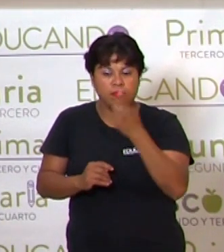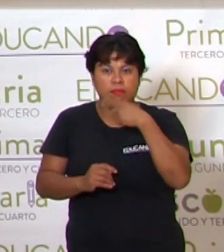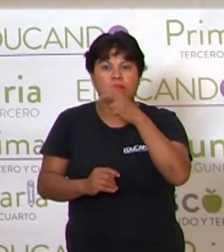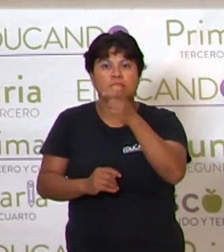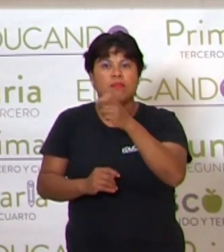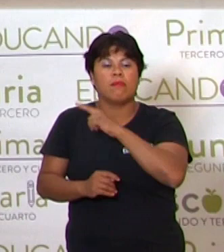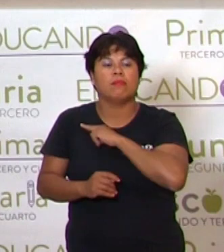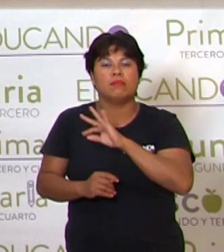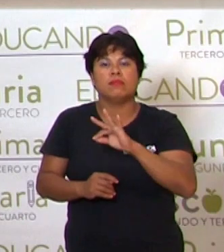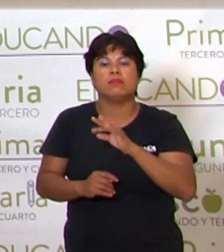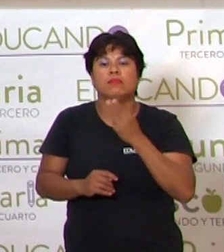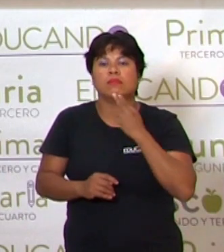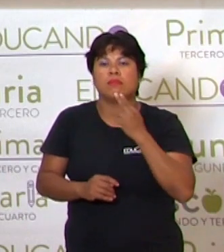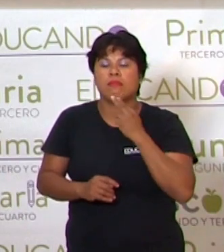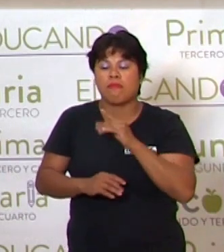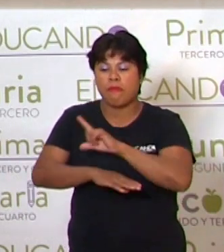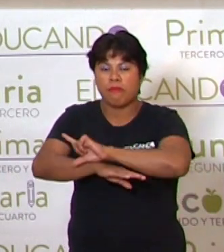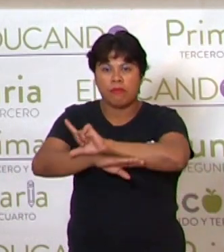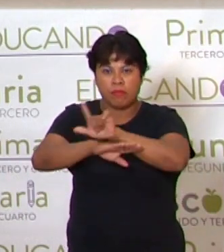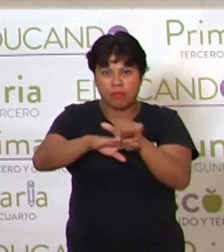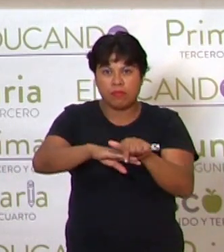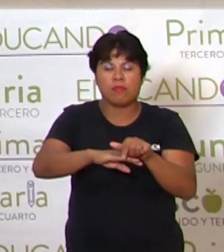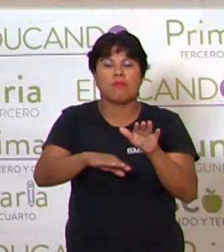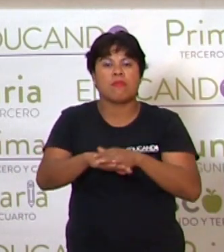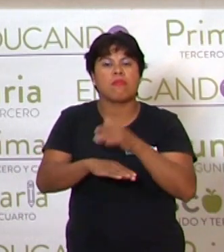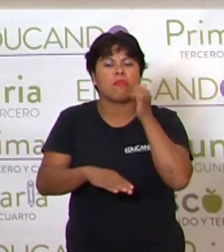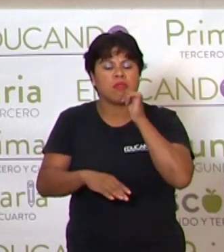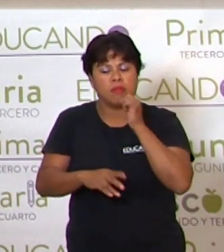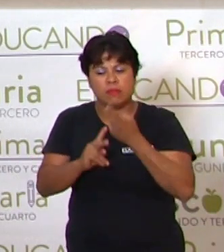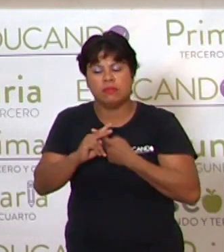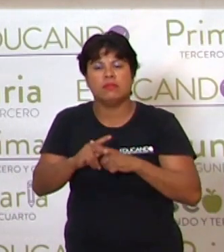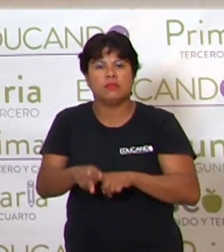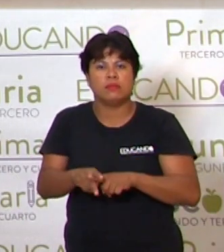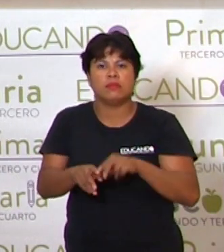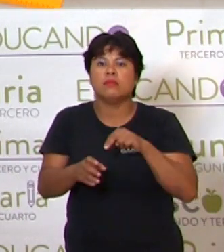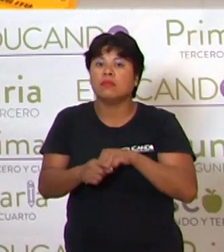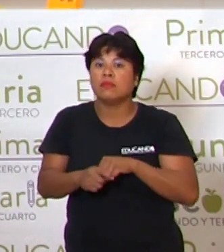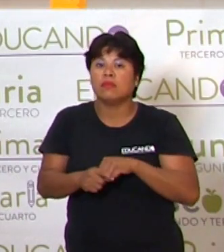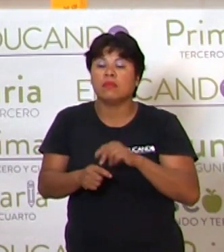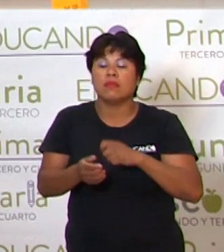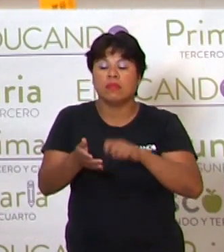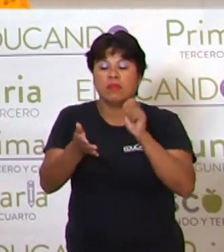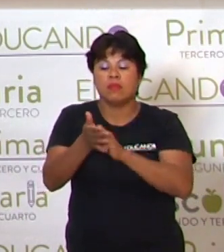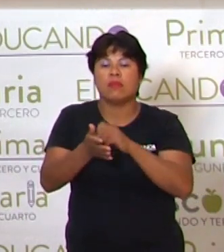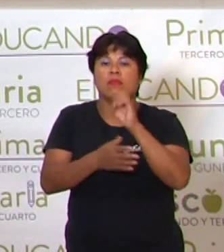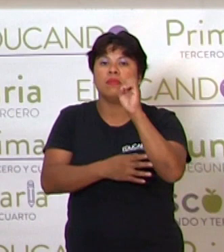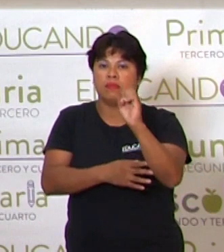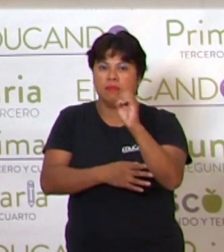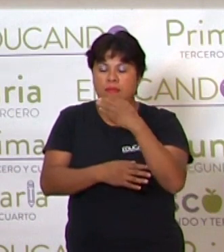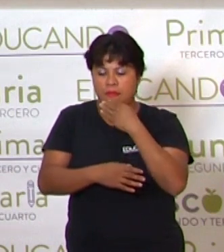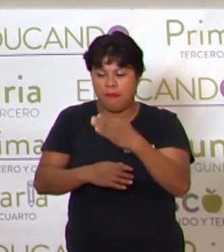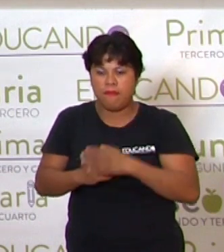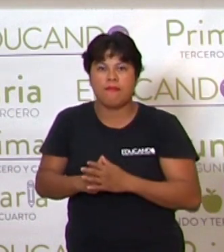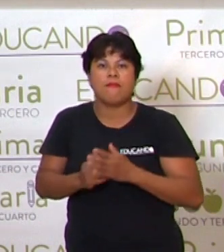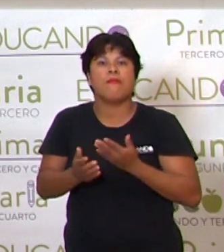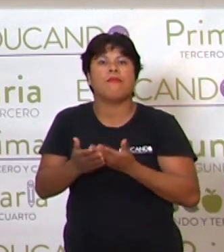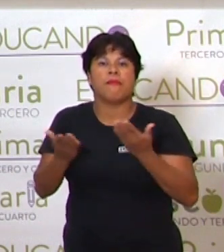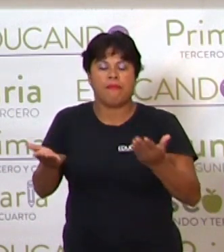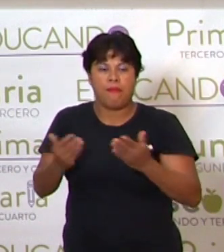eso puedes usar el transportador porque siempre inicia en el punto Cero. Muy bien.